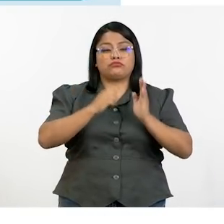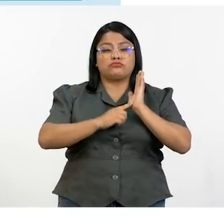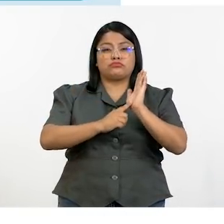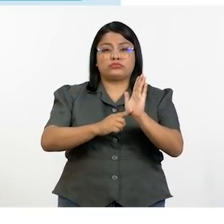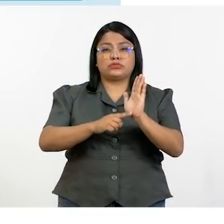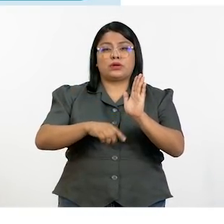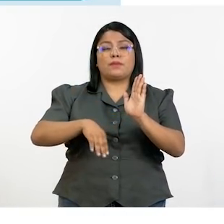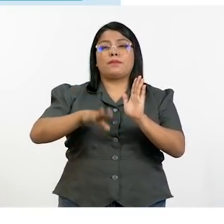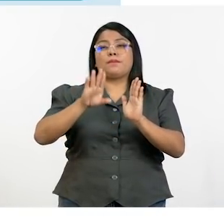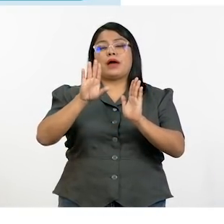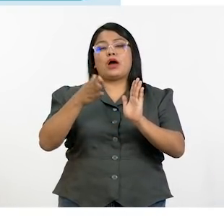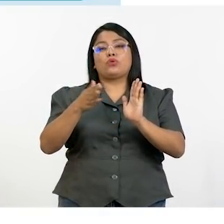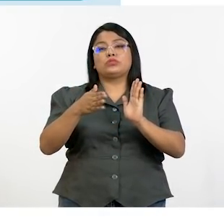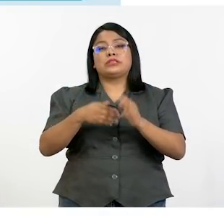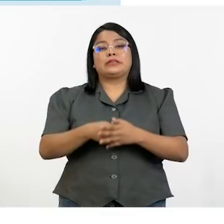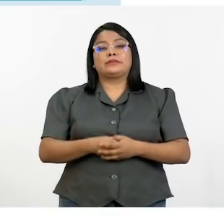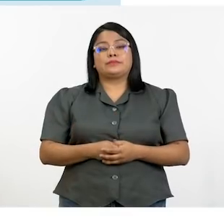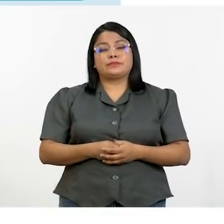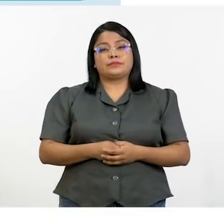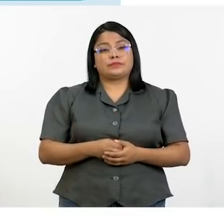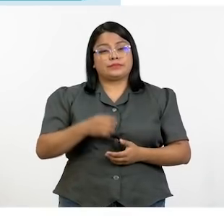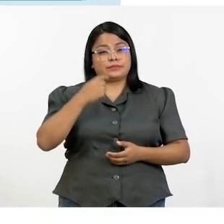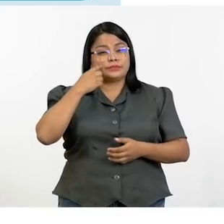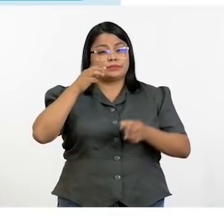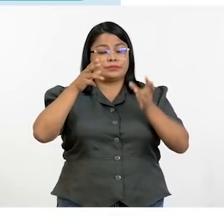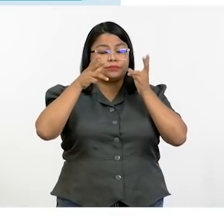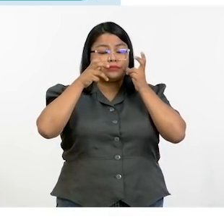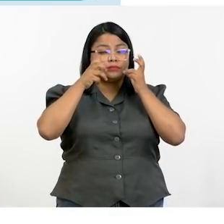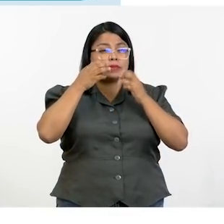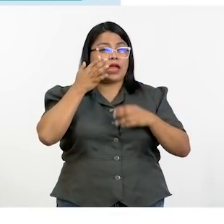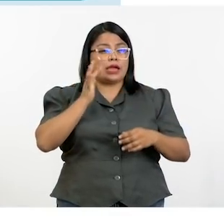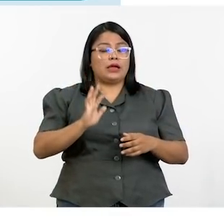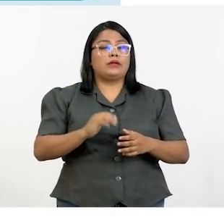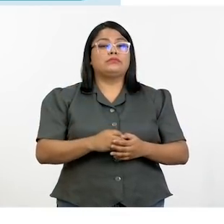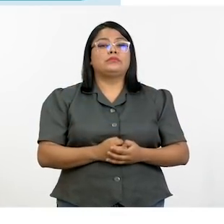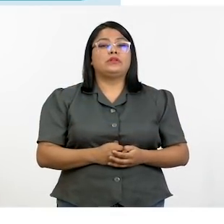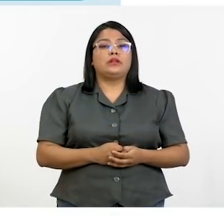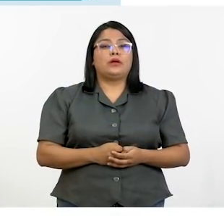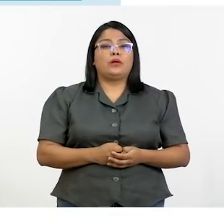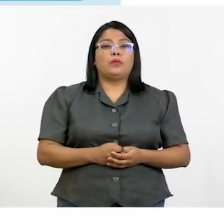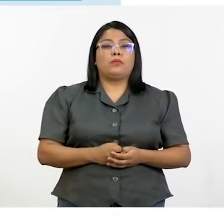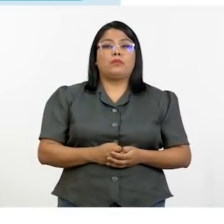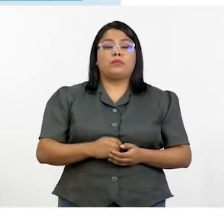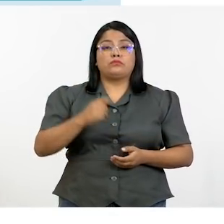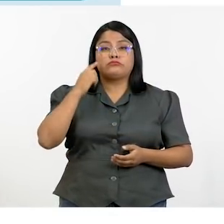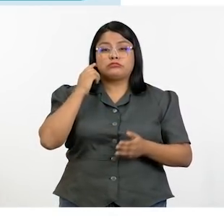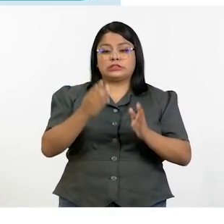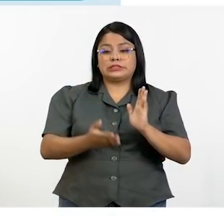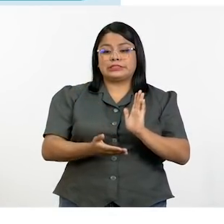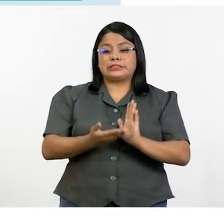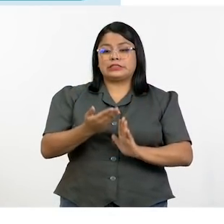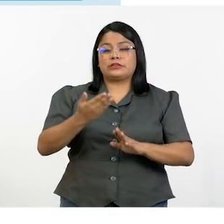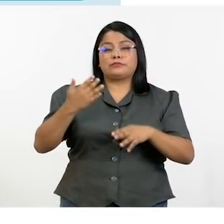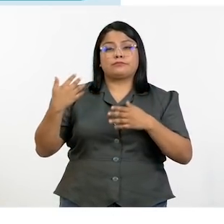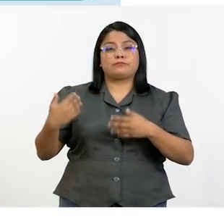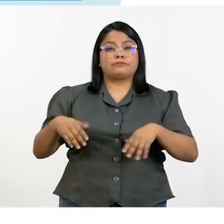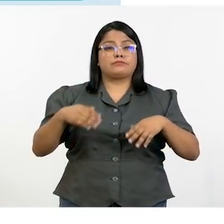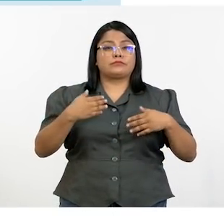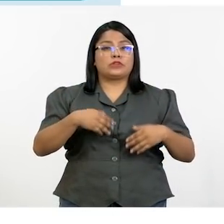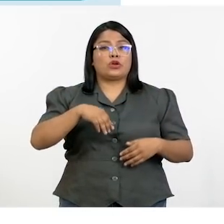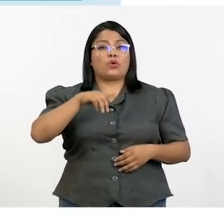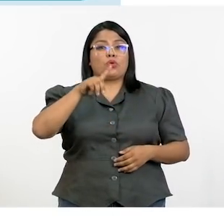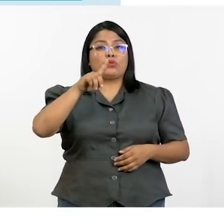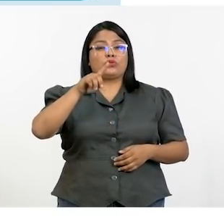destacan los priorizados. Como podemos ver, en este ejemplo, se asigna el desarrollo de las